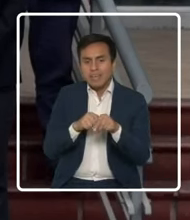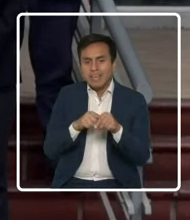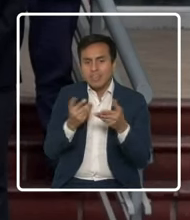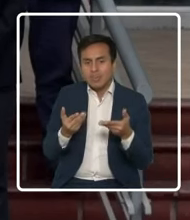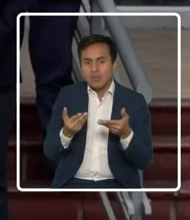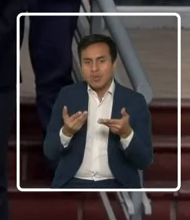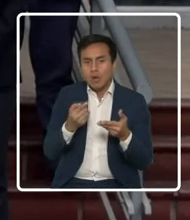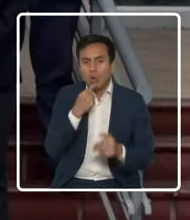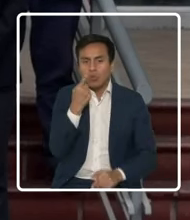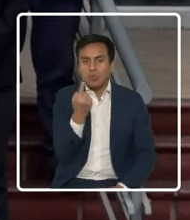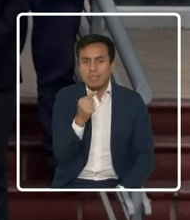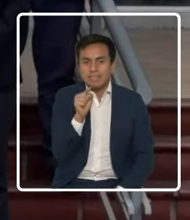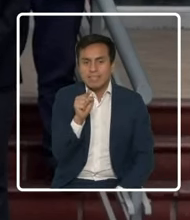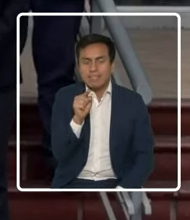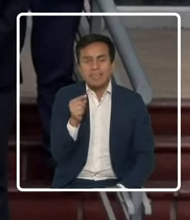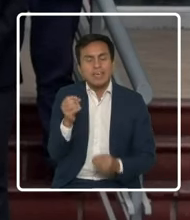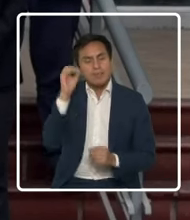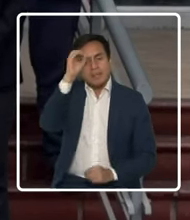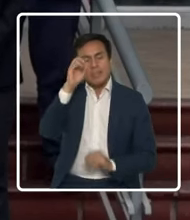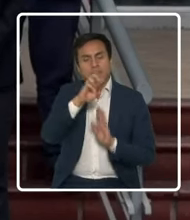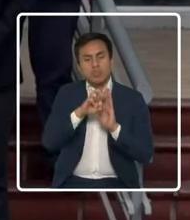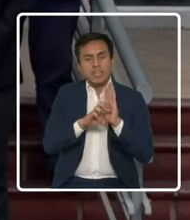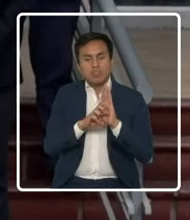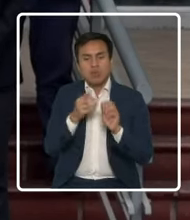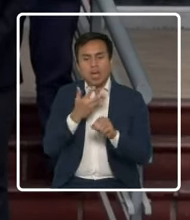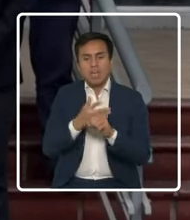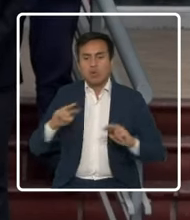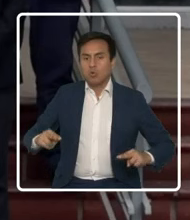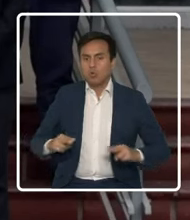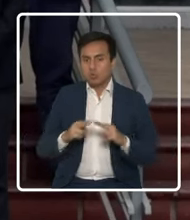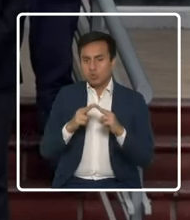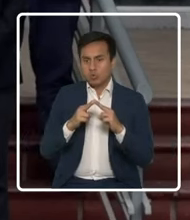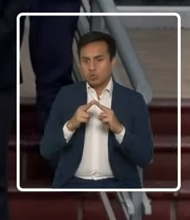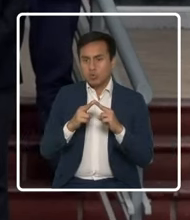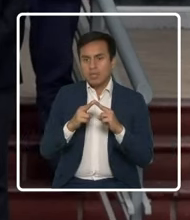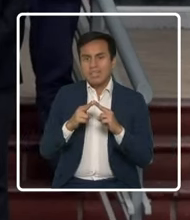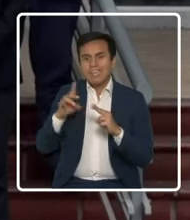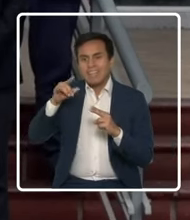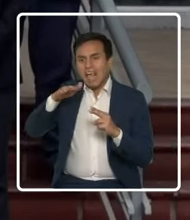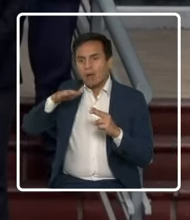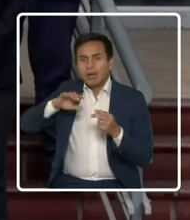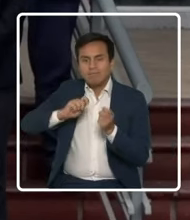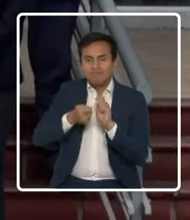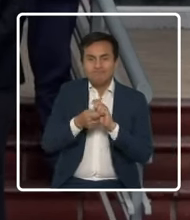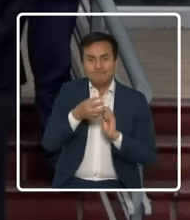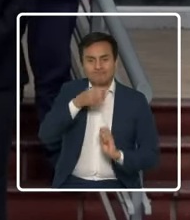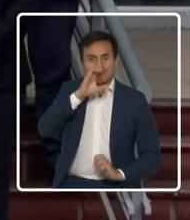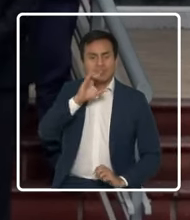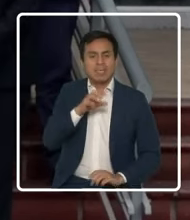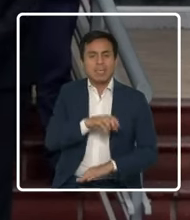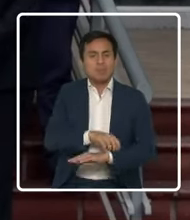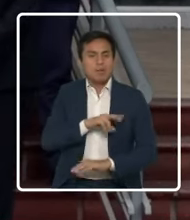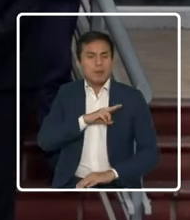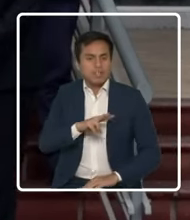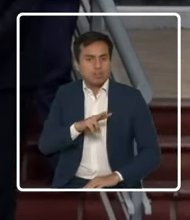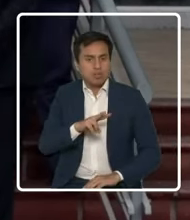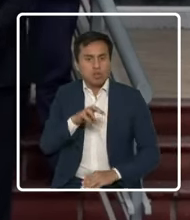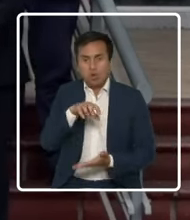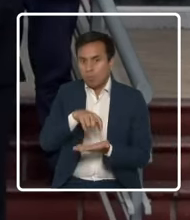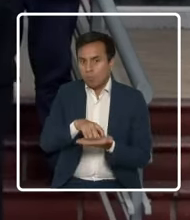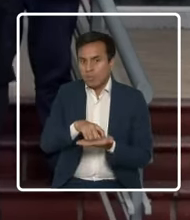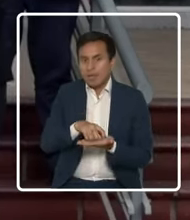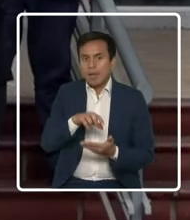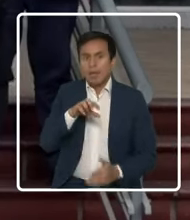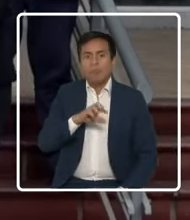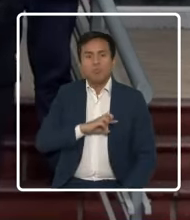La consulta es la siguiente. ¿Qué le parece el proyecto que se encuentra en construcción de la planta desalinizadora de agua de mar en la región de Valparaíso, especialmente en la comuna